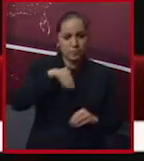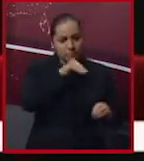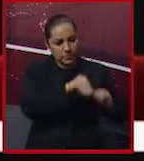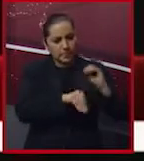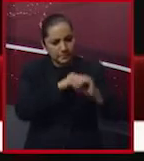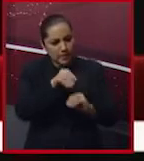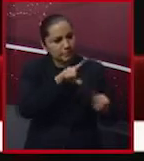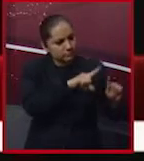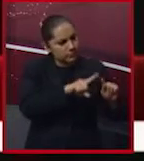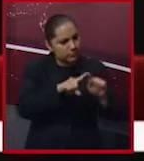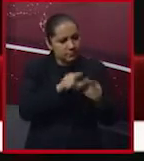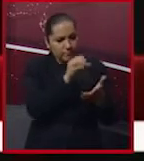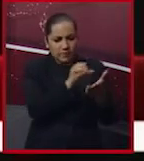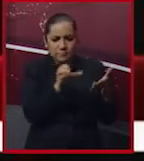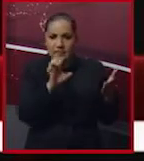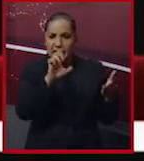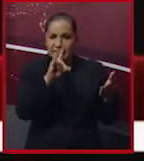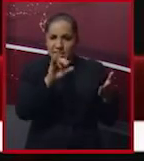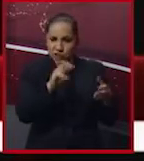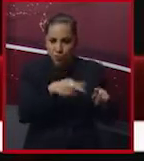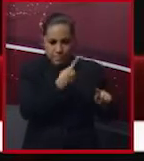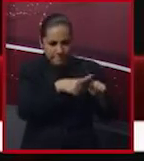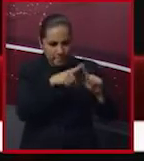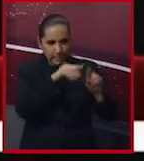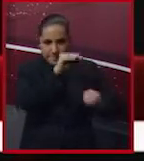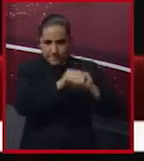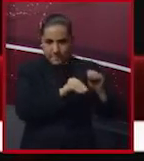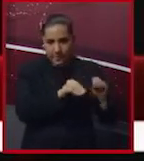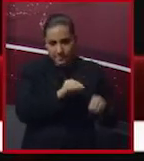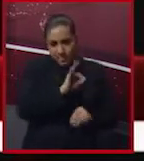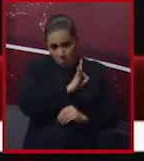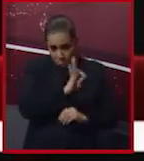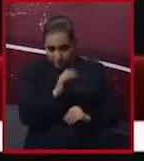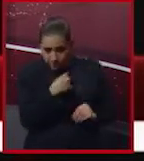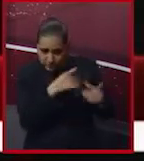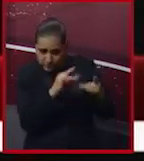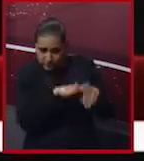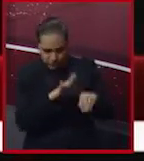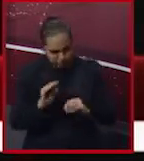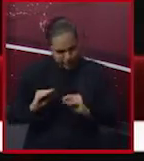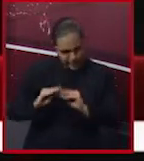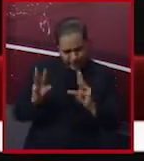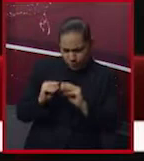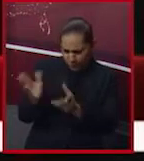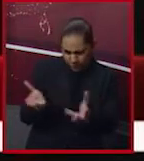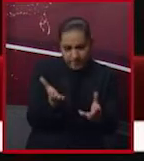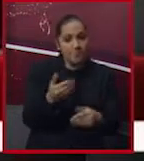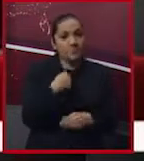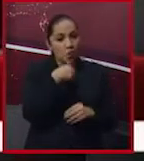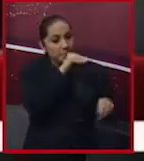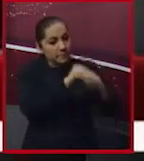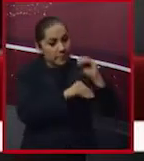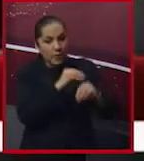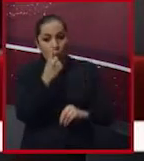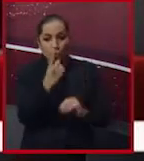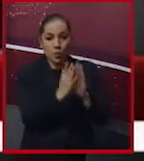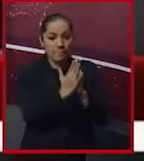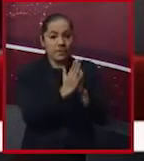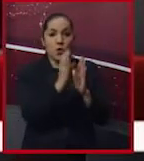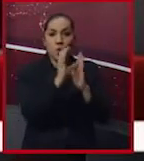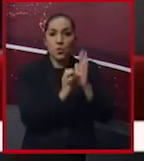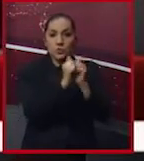permite adelante, por favor, mostrarle, este es un ejemplar de la Constitución de bolsillo que se editó